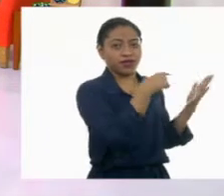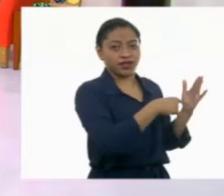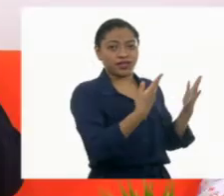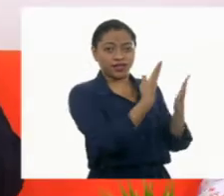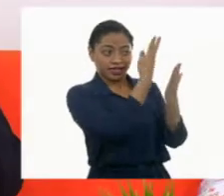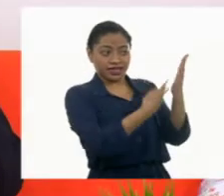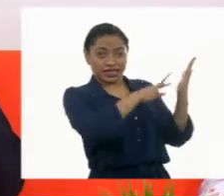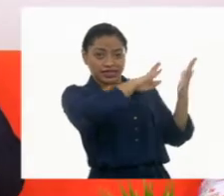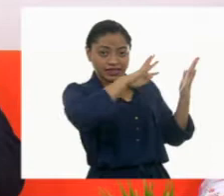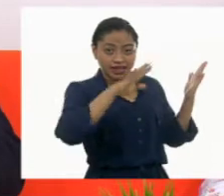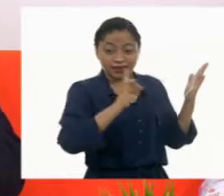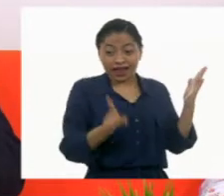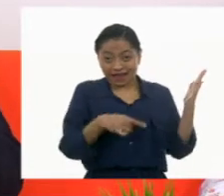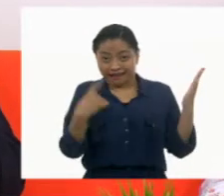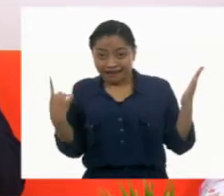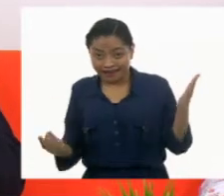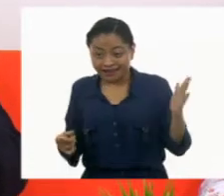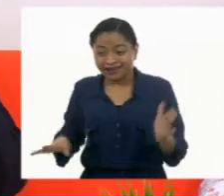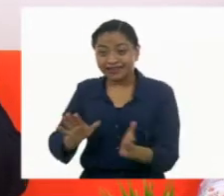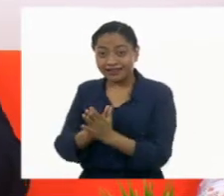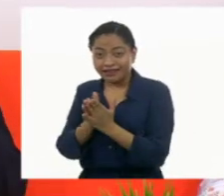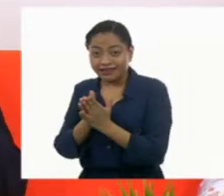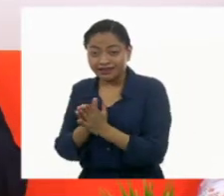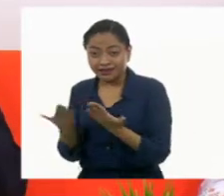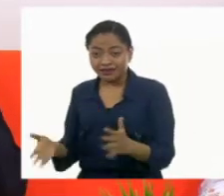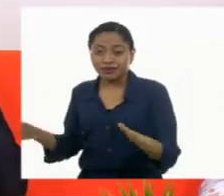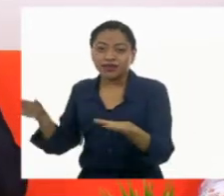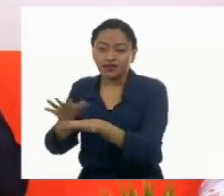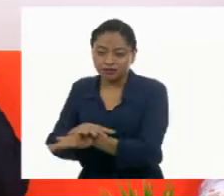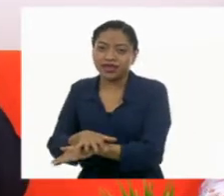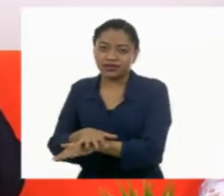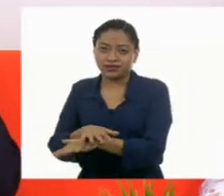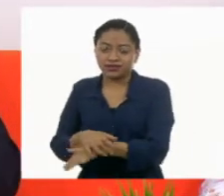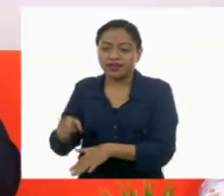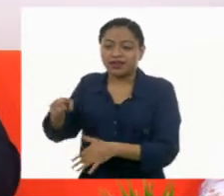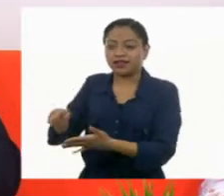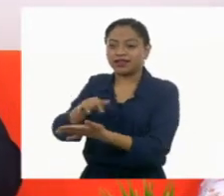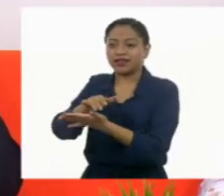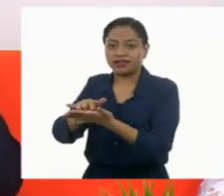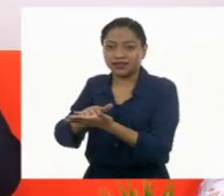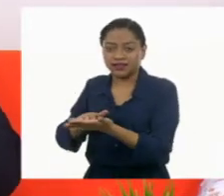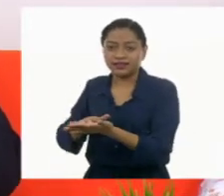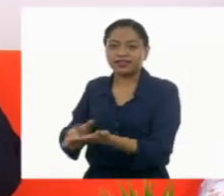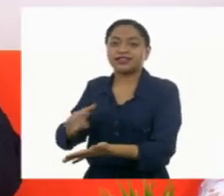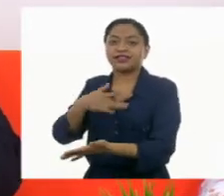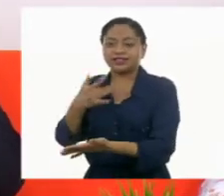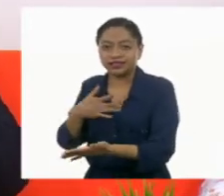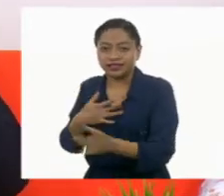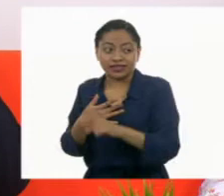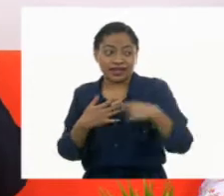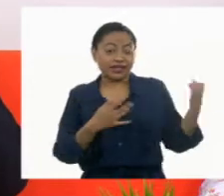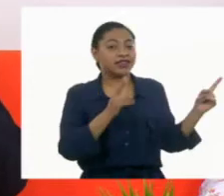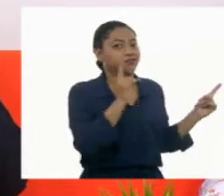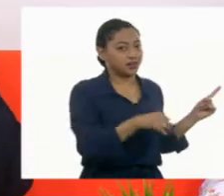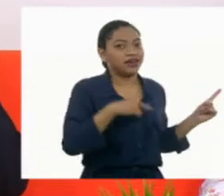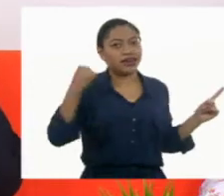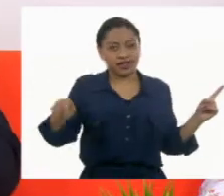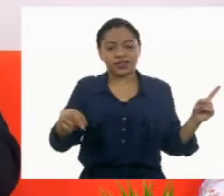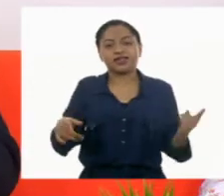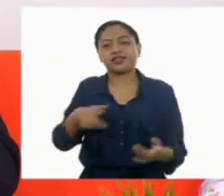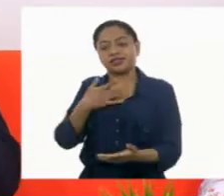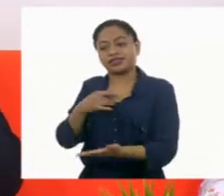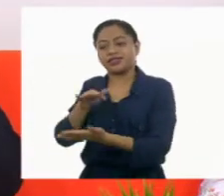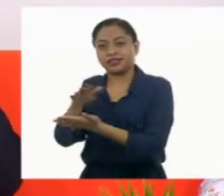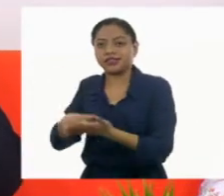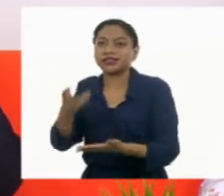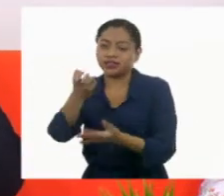es mucho mayor la inversión para el niño que lo va a explorar con el tacto que el niño que lo está viendo. Entonces,